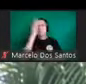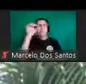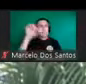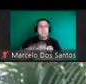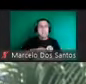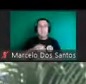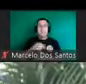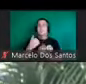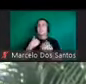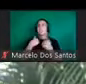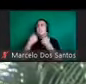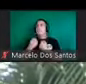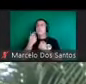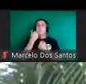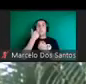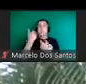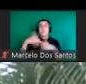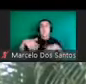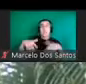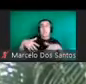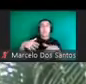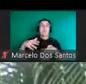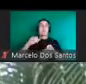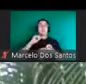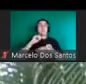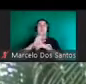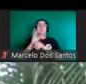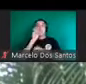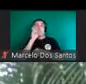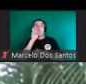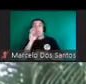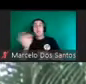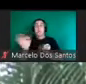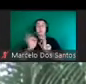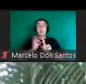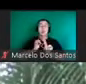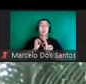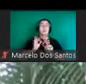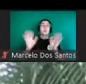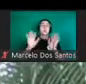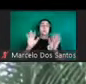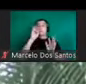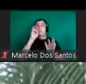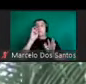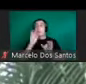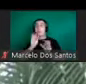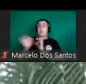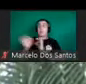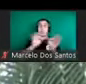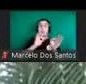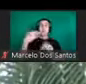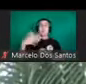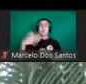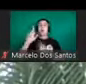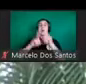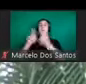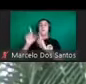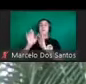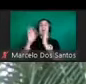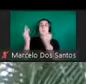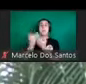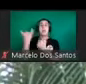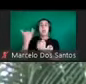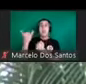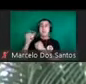miedo permanente de que pueda pasar, o bueno, situaciones también que se nos dieron en el entorno personal y